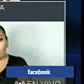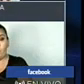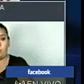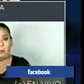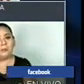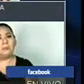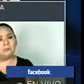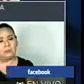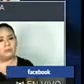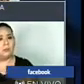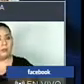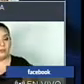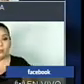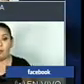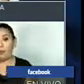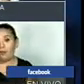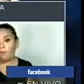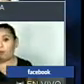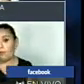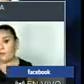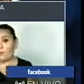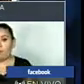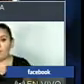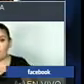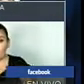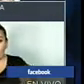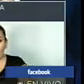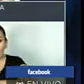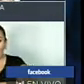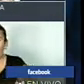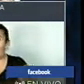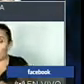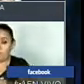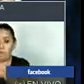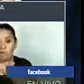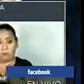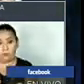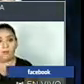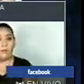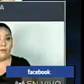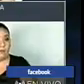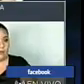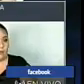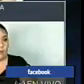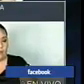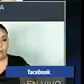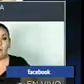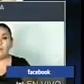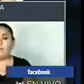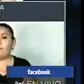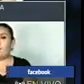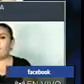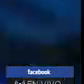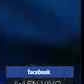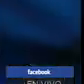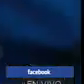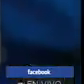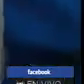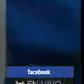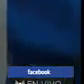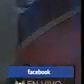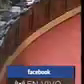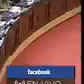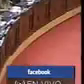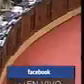anterior y también de 20 millones provenientes del Banco Interamericano de Desarrollo. Estos básicamente eran los puntos